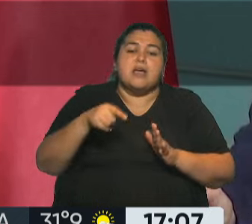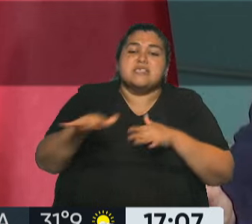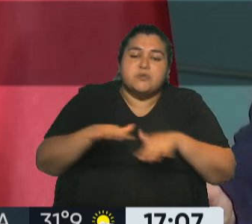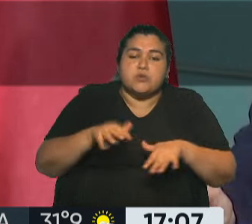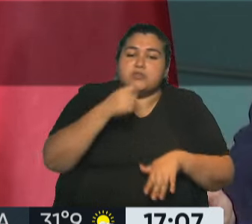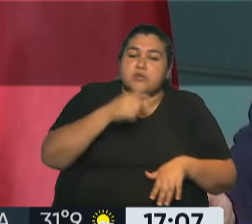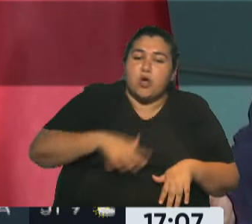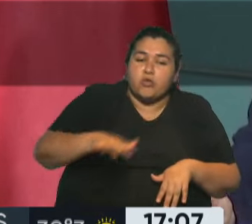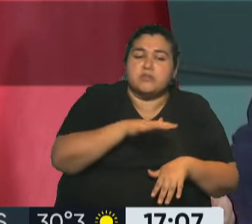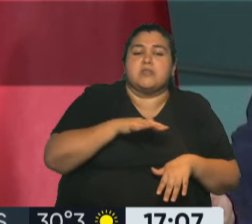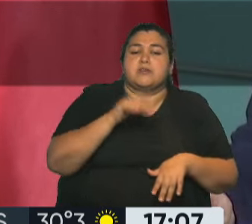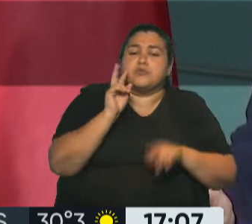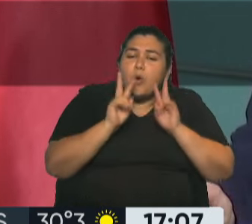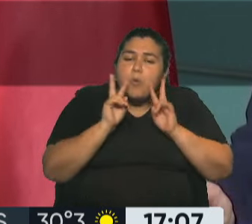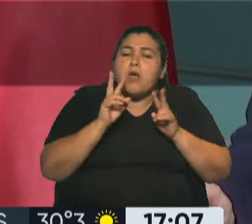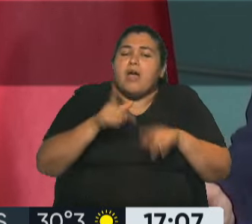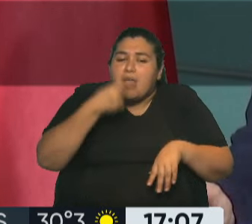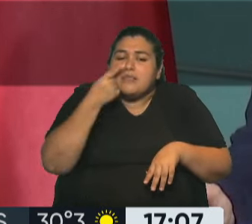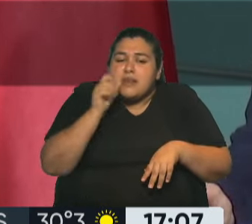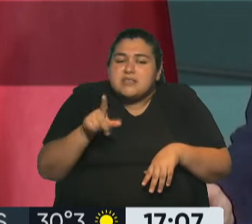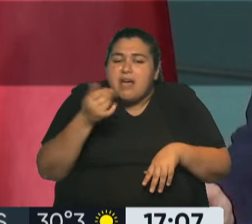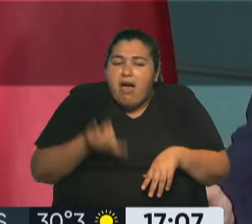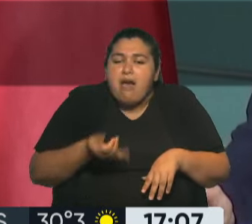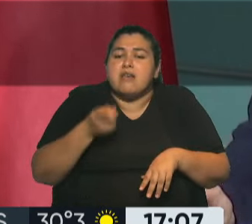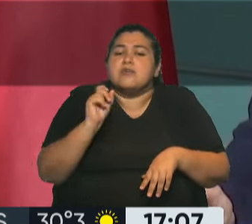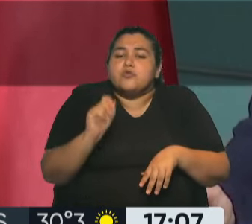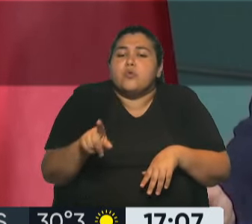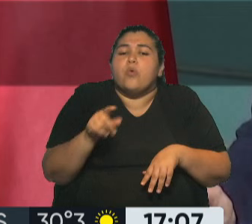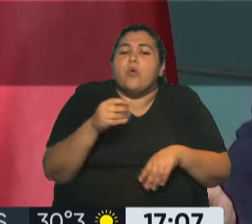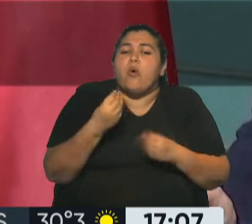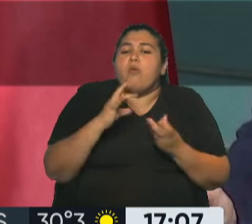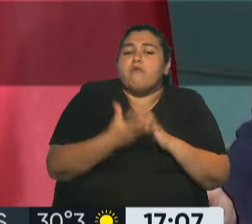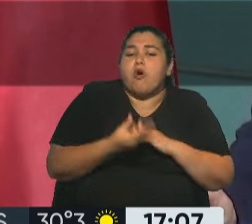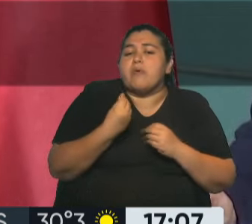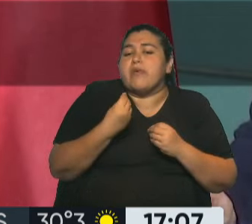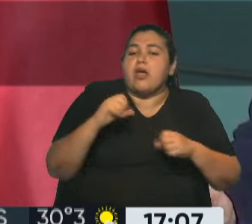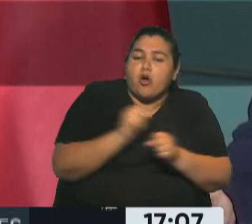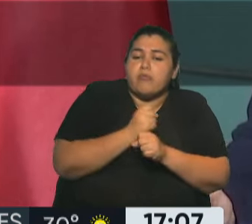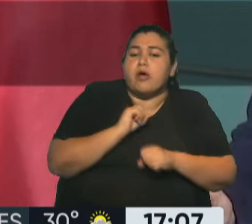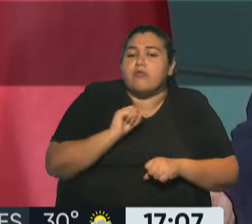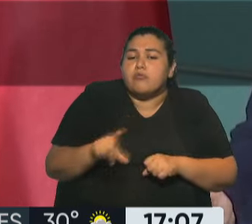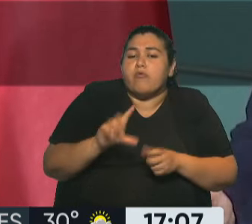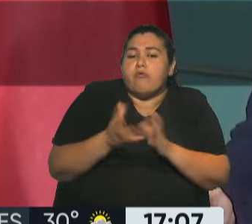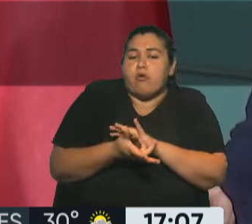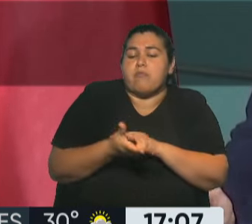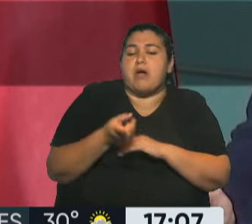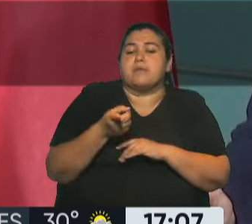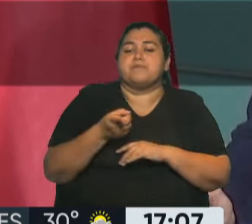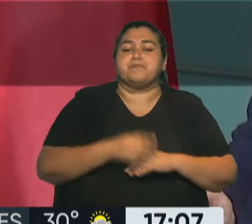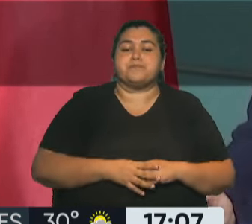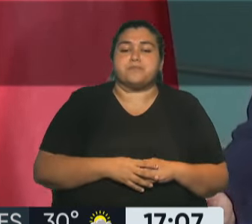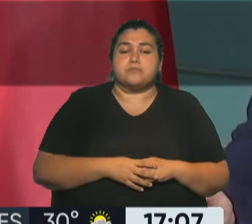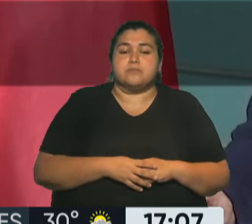Zusammenhängen sagt, die uns interessieren können. Jetzt aber ist erstmal dieses Urteil hier ergangen und das ist